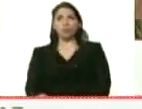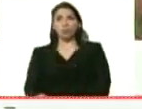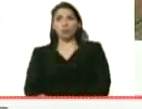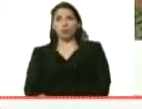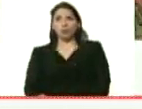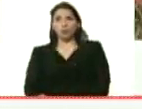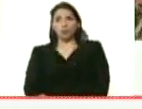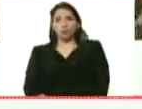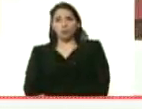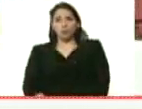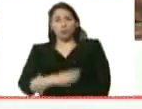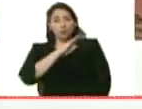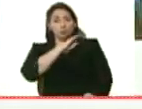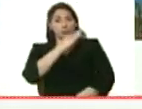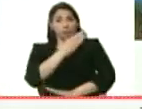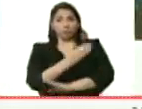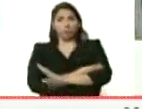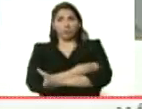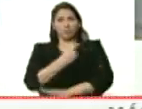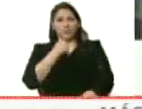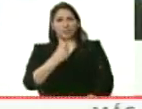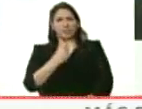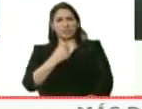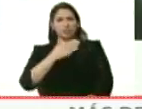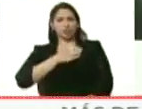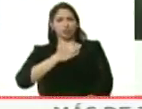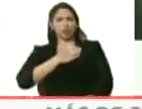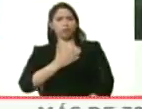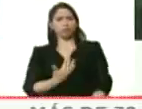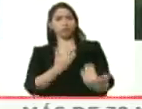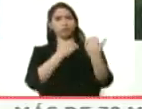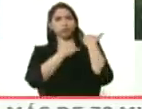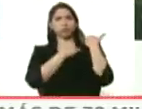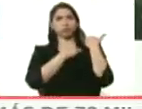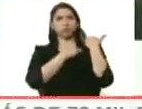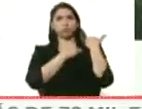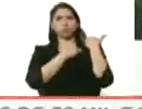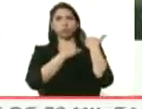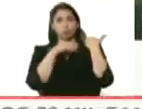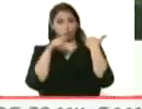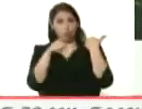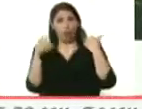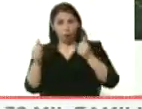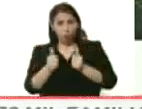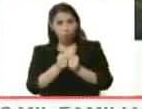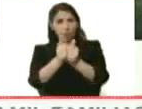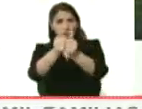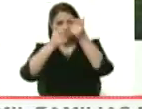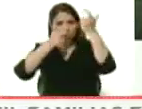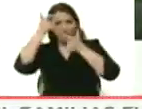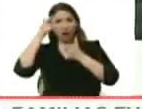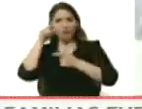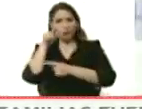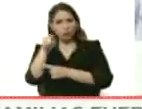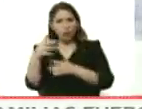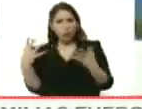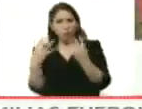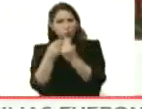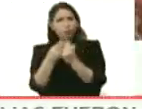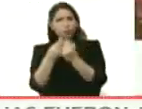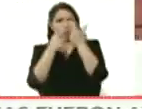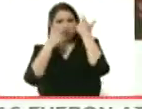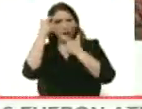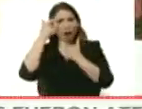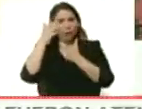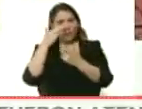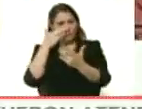la valentía de decir, yo soy el responsable, y aquí estoy. Y usted lo acompañó, y usted estuvo con él,